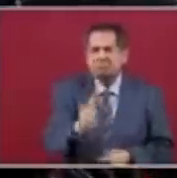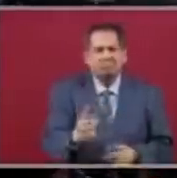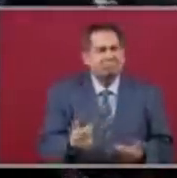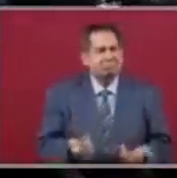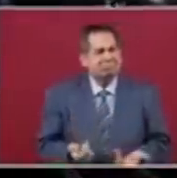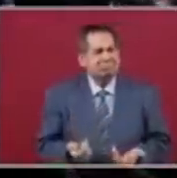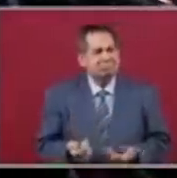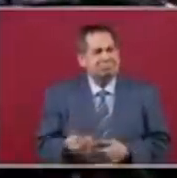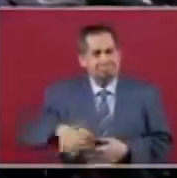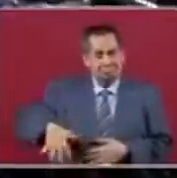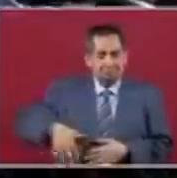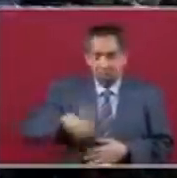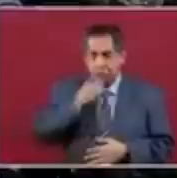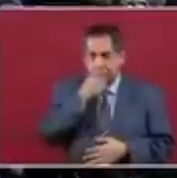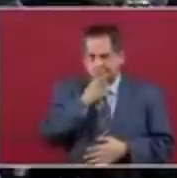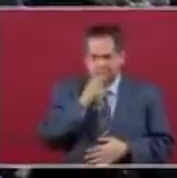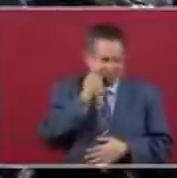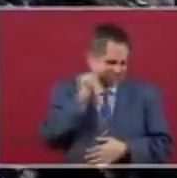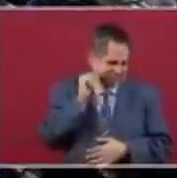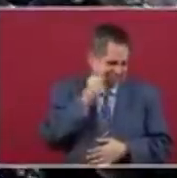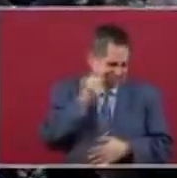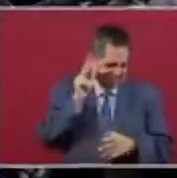Les comentaba yo ayer, antier,